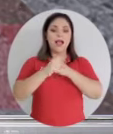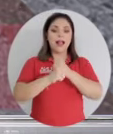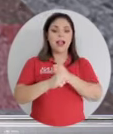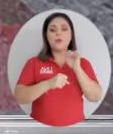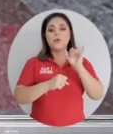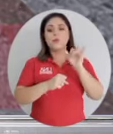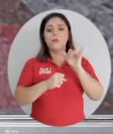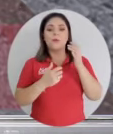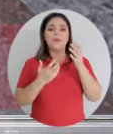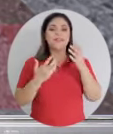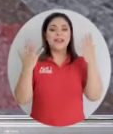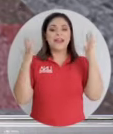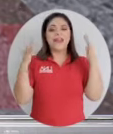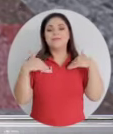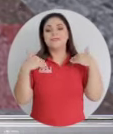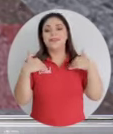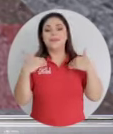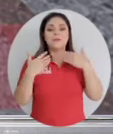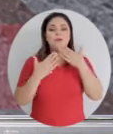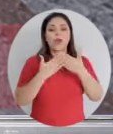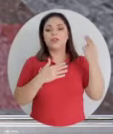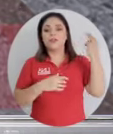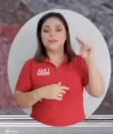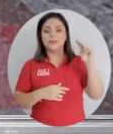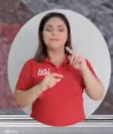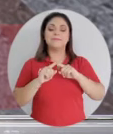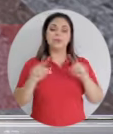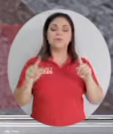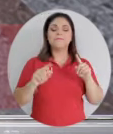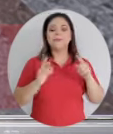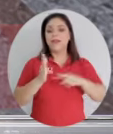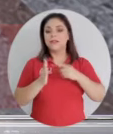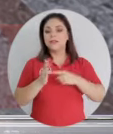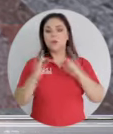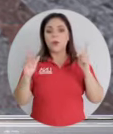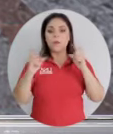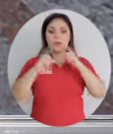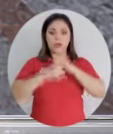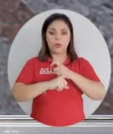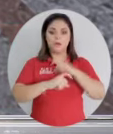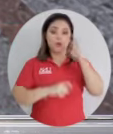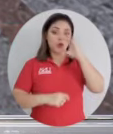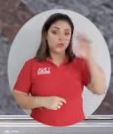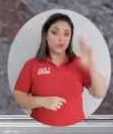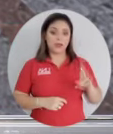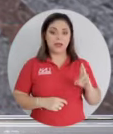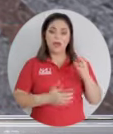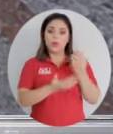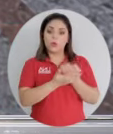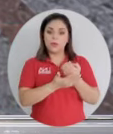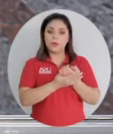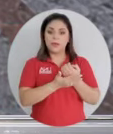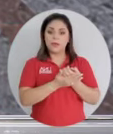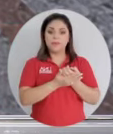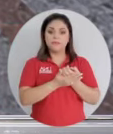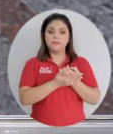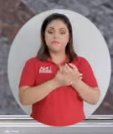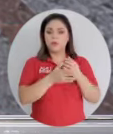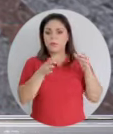Dando muy buenas noticias y a veces pues se complica. Costa Rica es una economía pequeña,